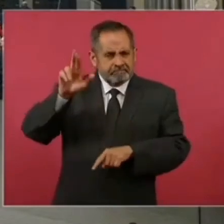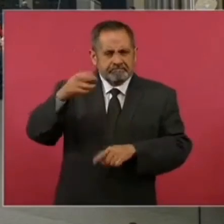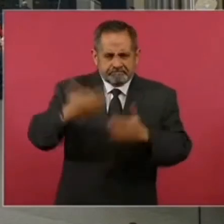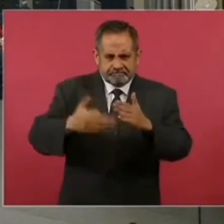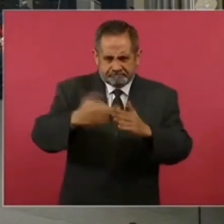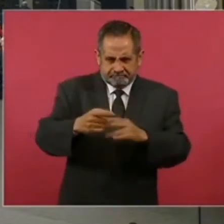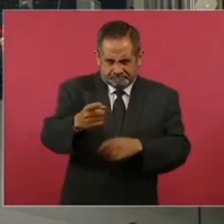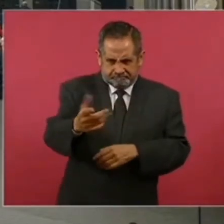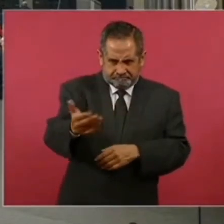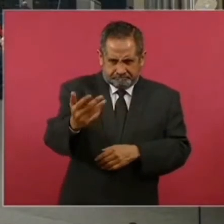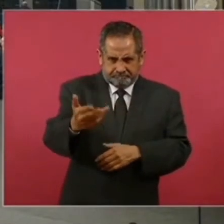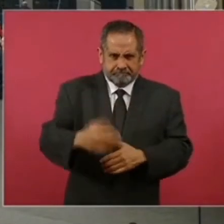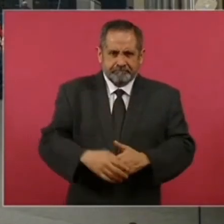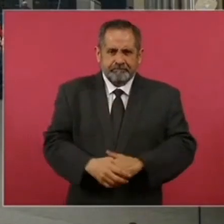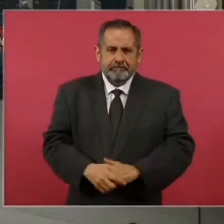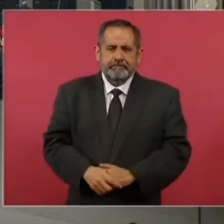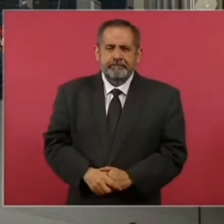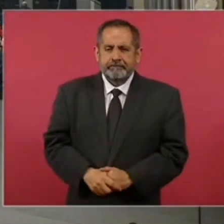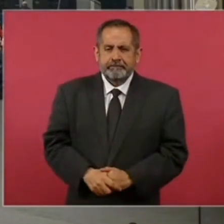Adelante.